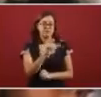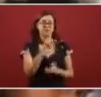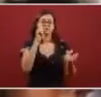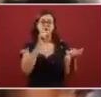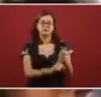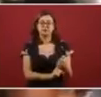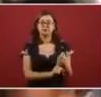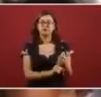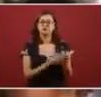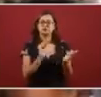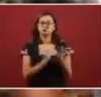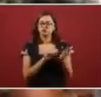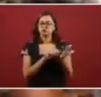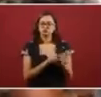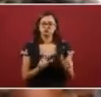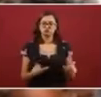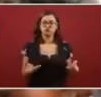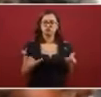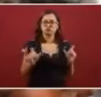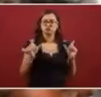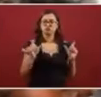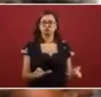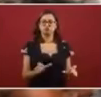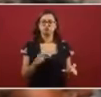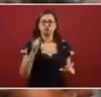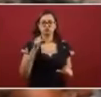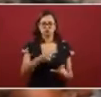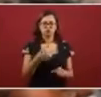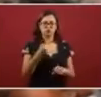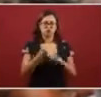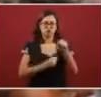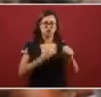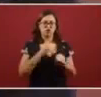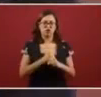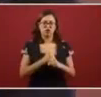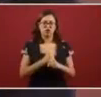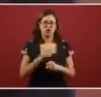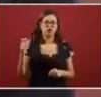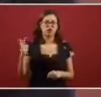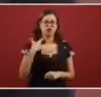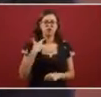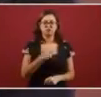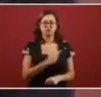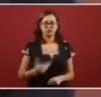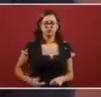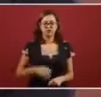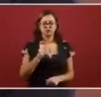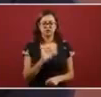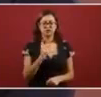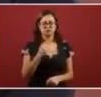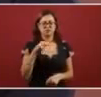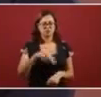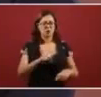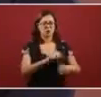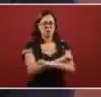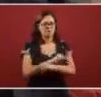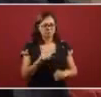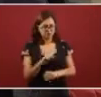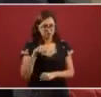que sigue en resguardo después de la detonación en el primer año del expresidente Enrique Peña Nieto. ¿Sabía usted